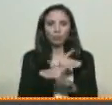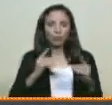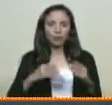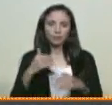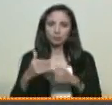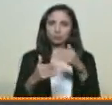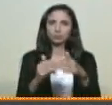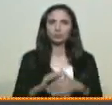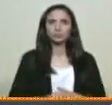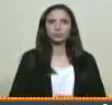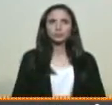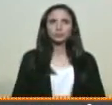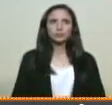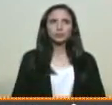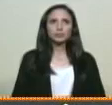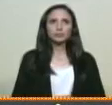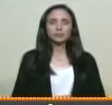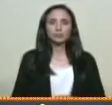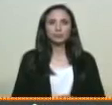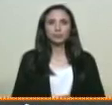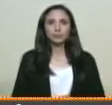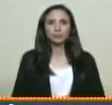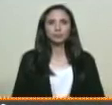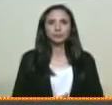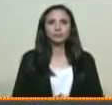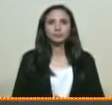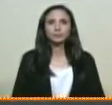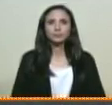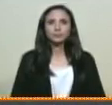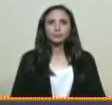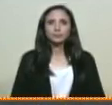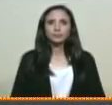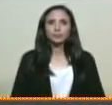la democracia activa, dinámica, viva.